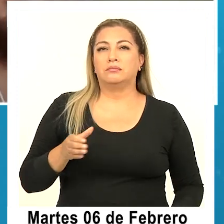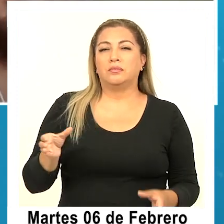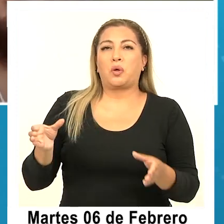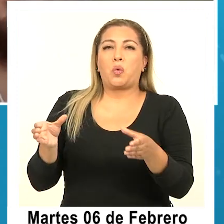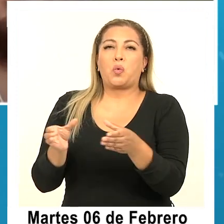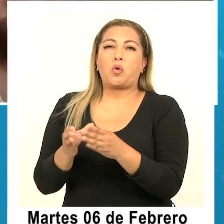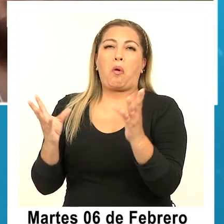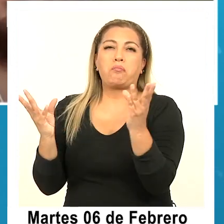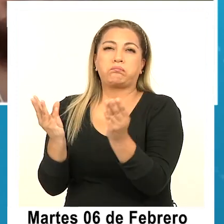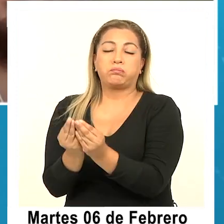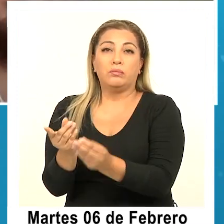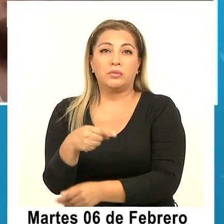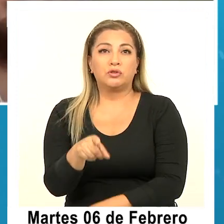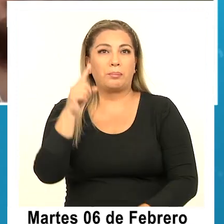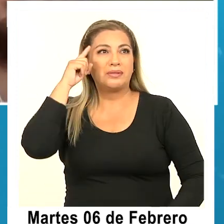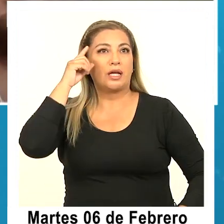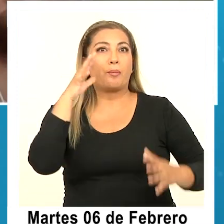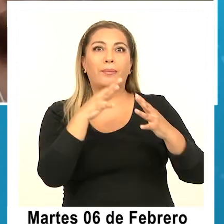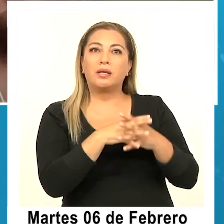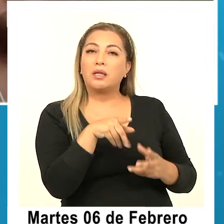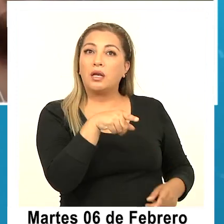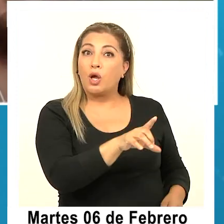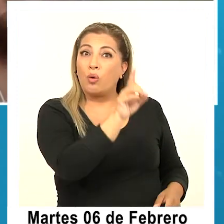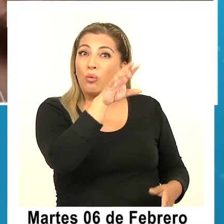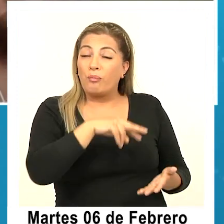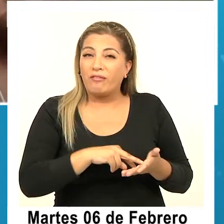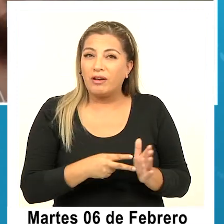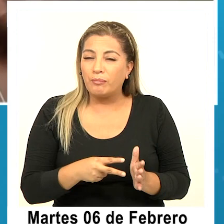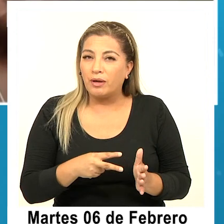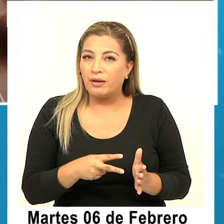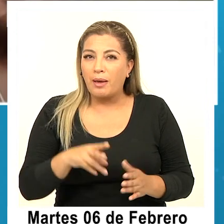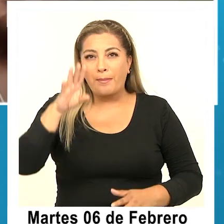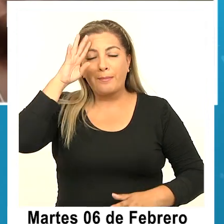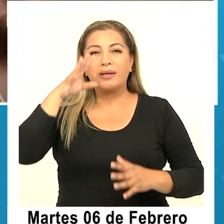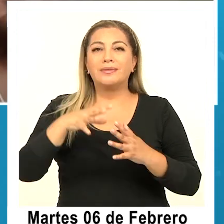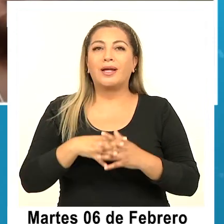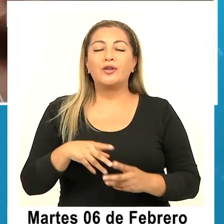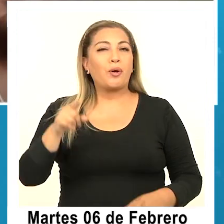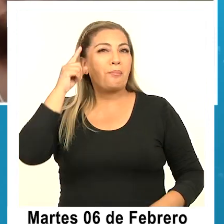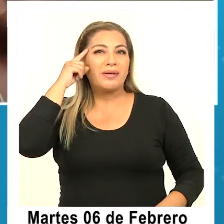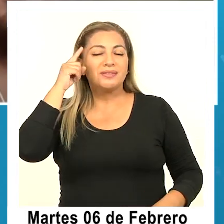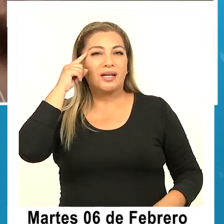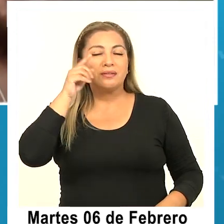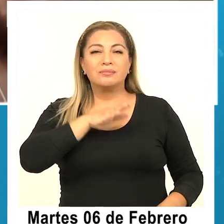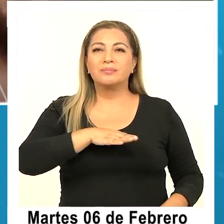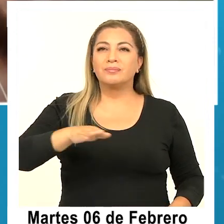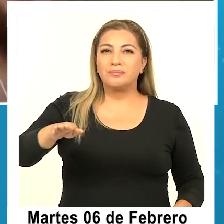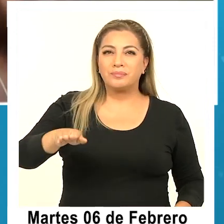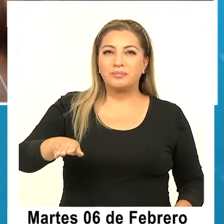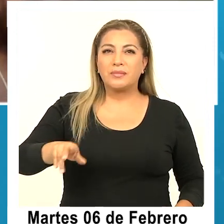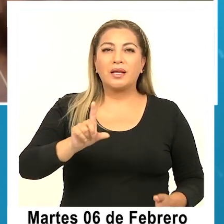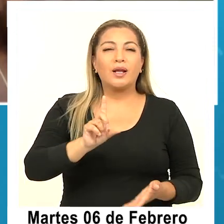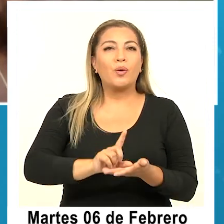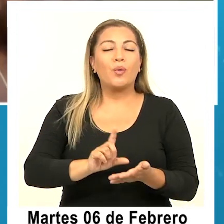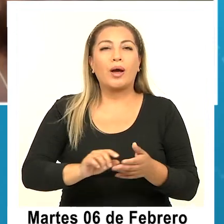relativamente chico, entonces están pensando en los militares. El único problema es que los militares no están pensados para intervenir en la esfera